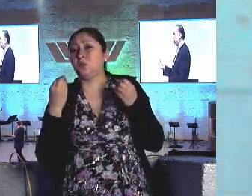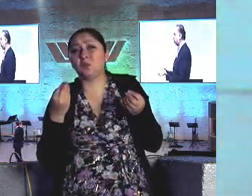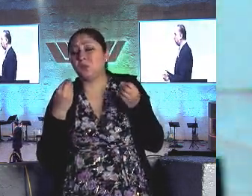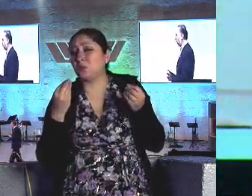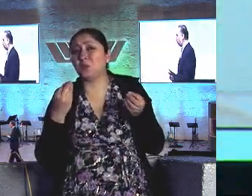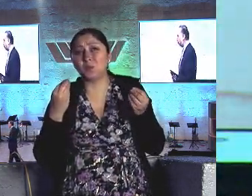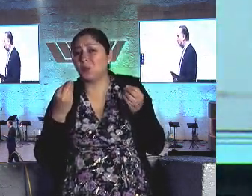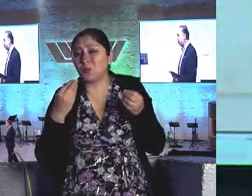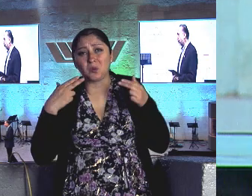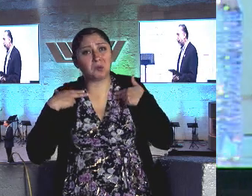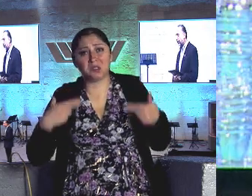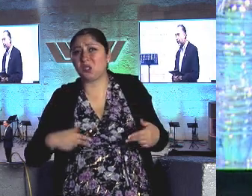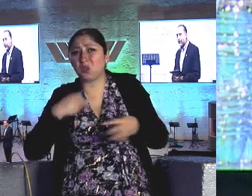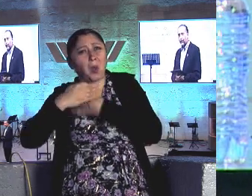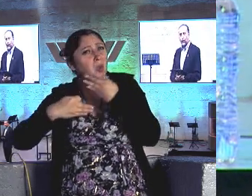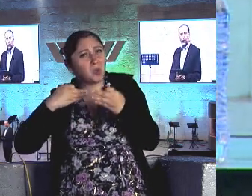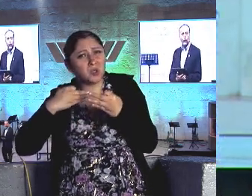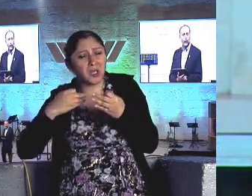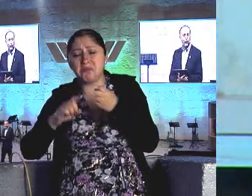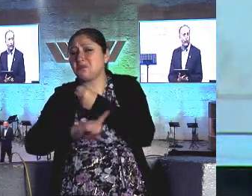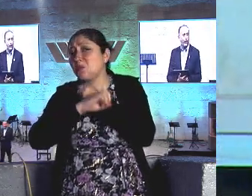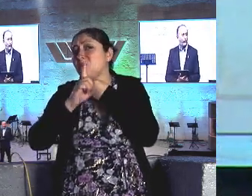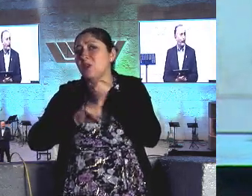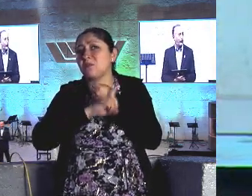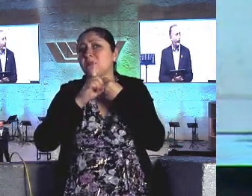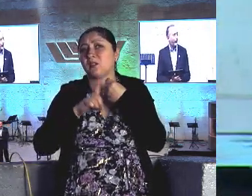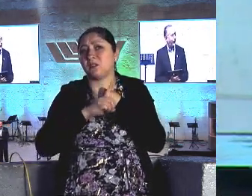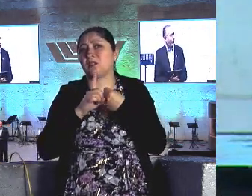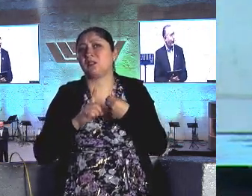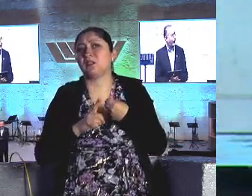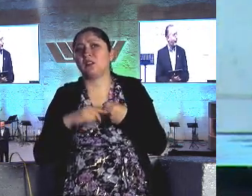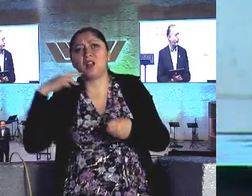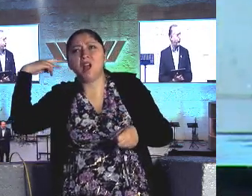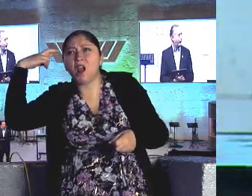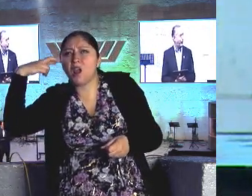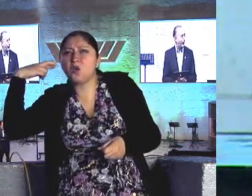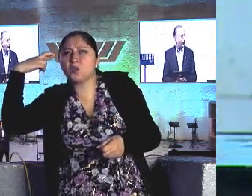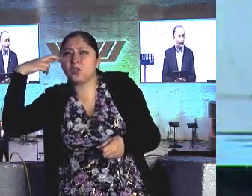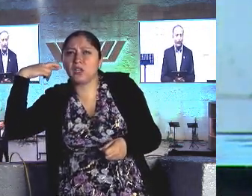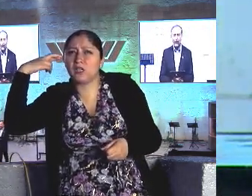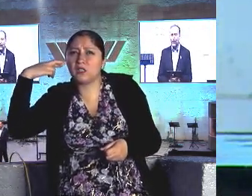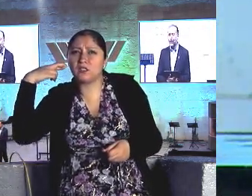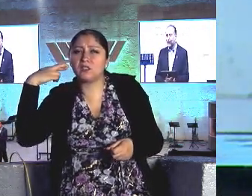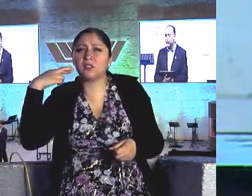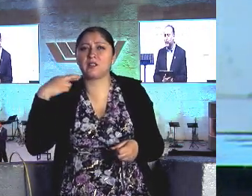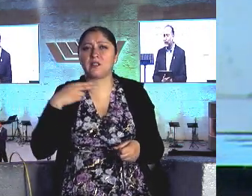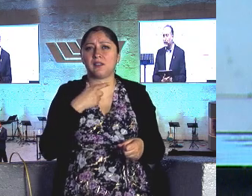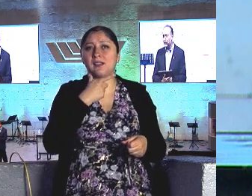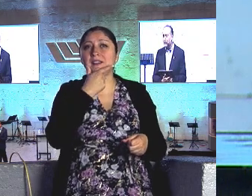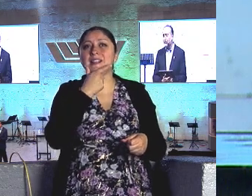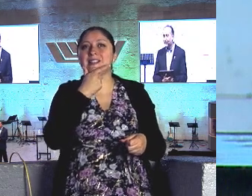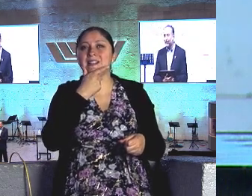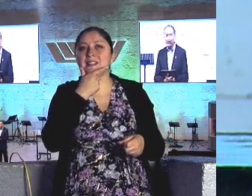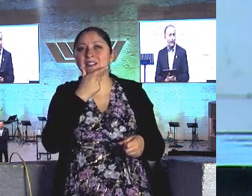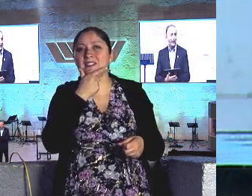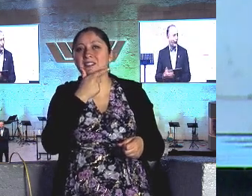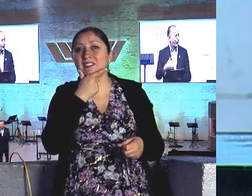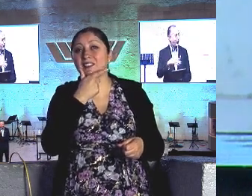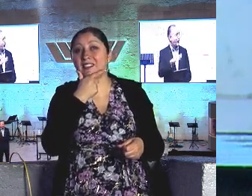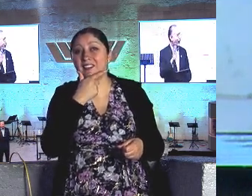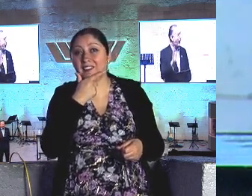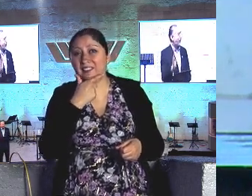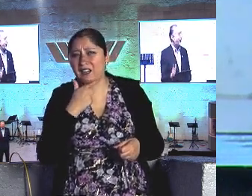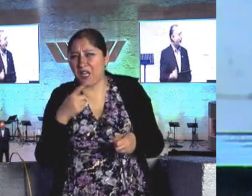tenga problemas. Aún si le preguntaras a los reyes de Inglaterra, ¿ustedes creen que los reyes de Inglaterra tengan problemas? Uy, tienen